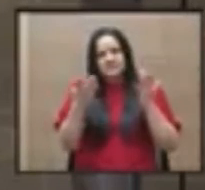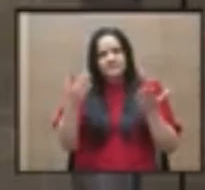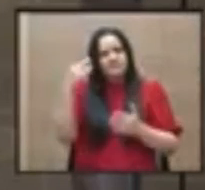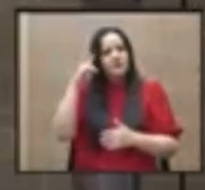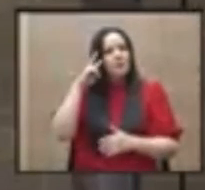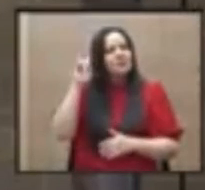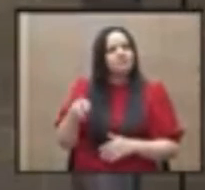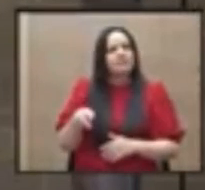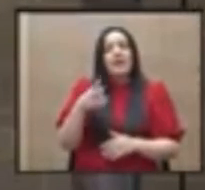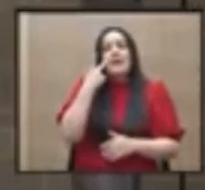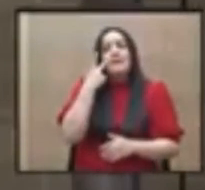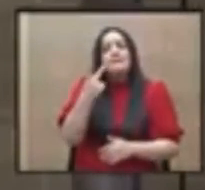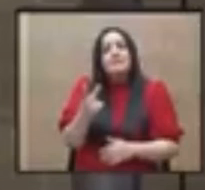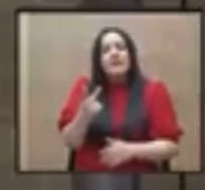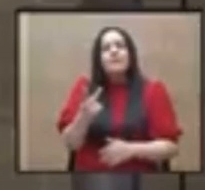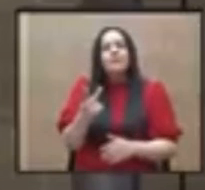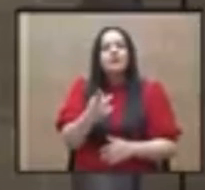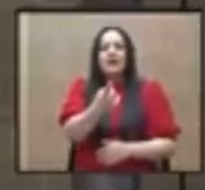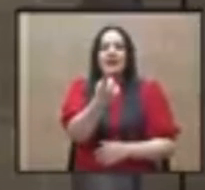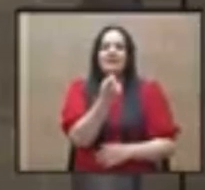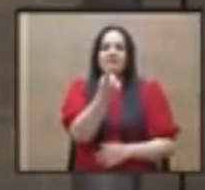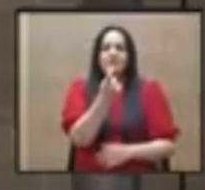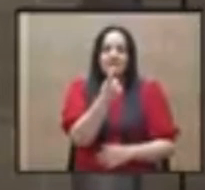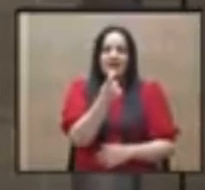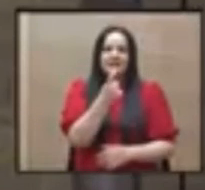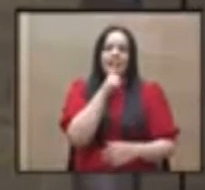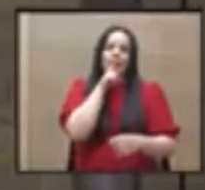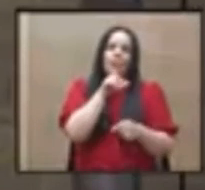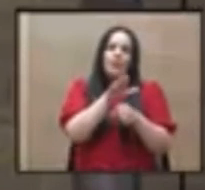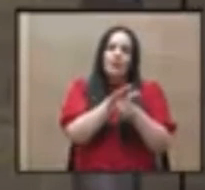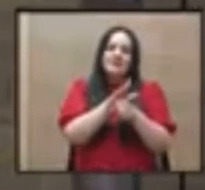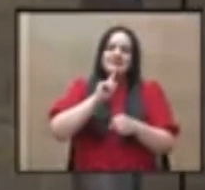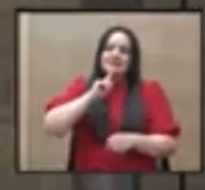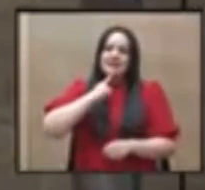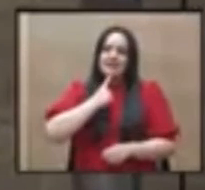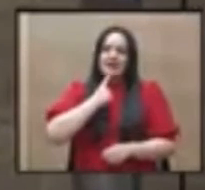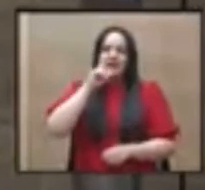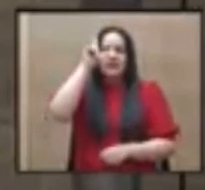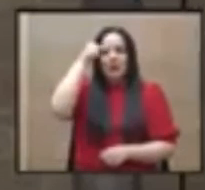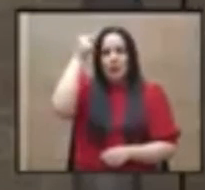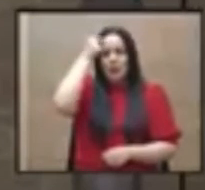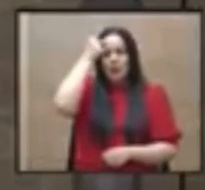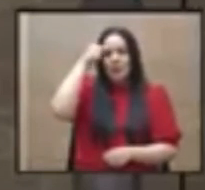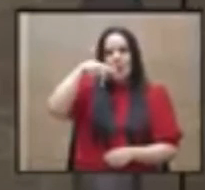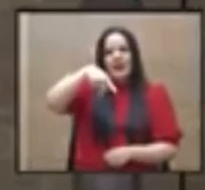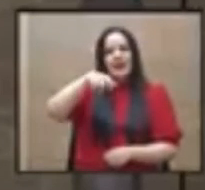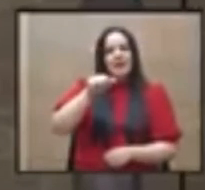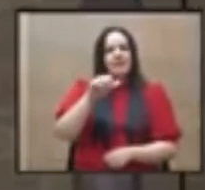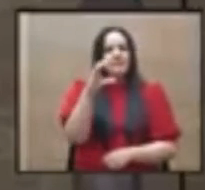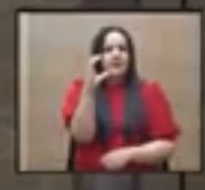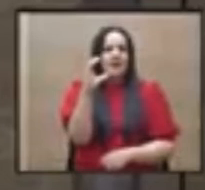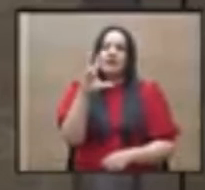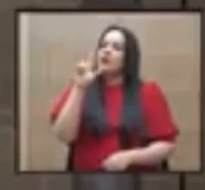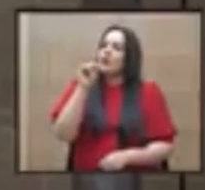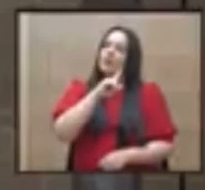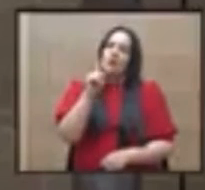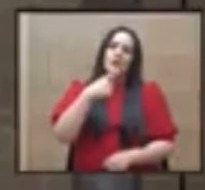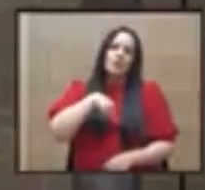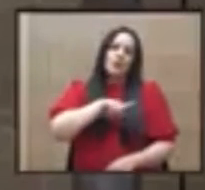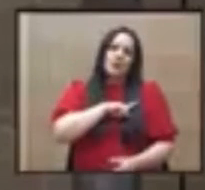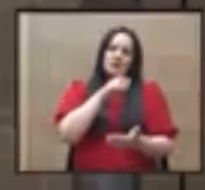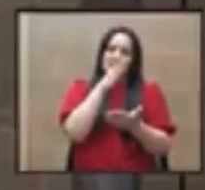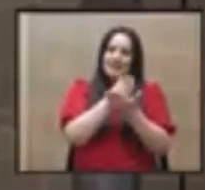la falta de compromiso y de seriedad de este gobierno. El PAC no nos deja de sorprender